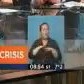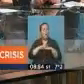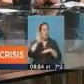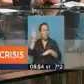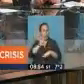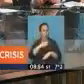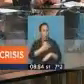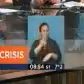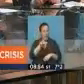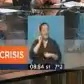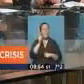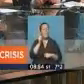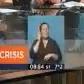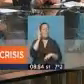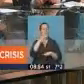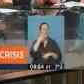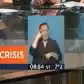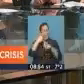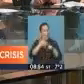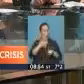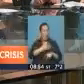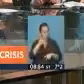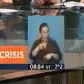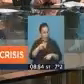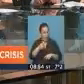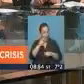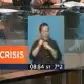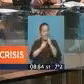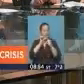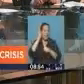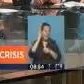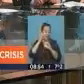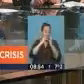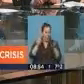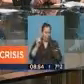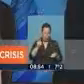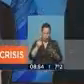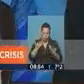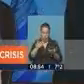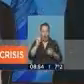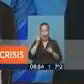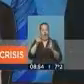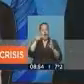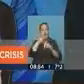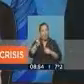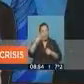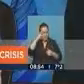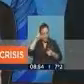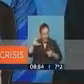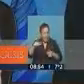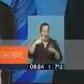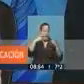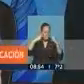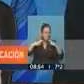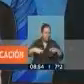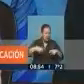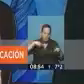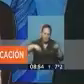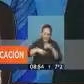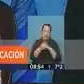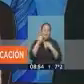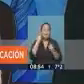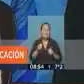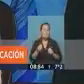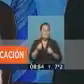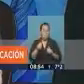designados como dueños y quiénes fueron los ex dueños propietarios de las emisoras y del diario? Sí, por supuesto, y hay causas penales que están persiguiendo justamente para